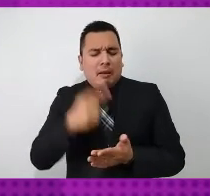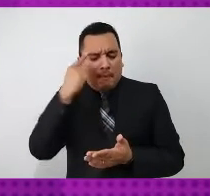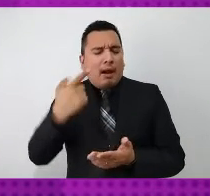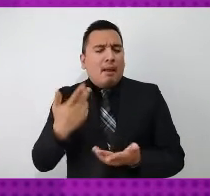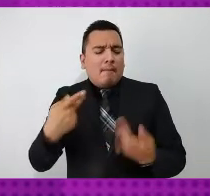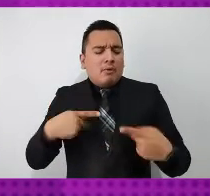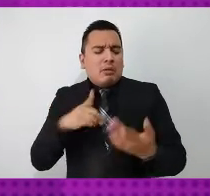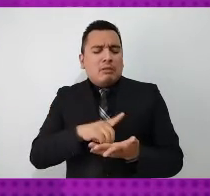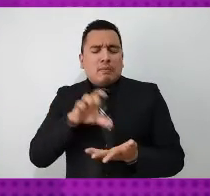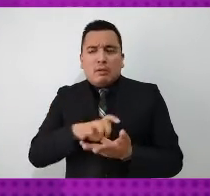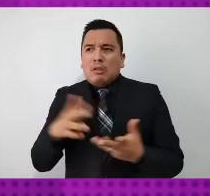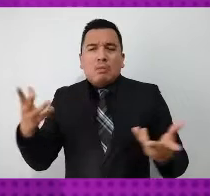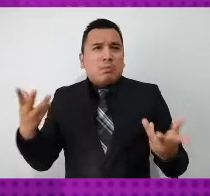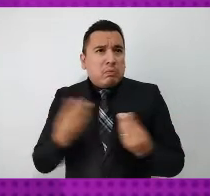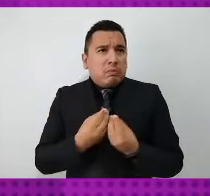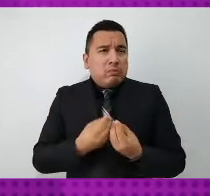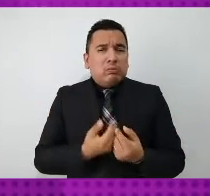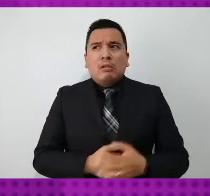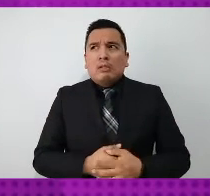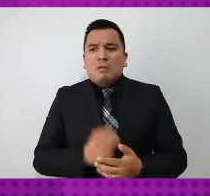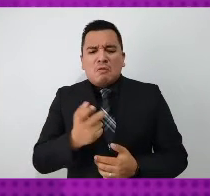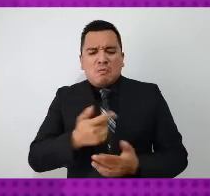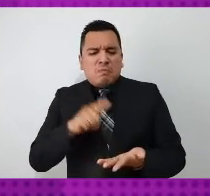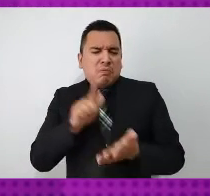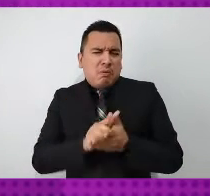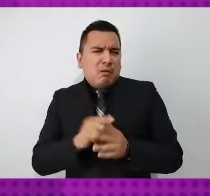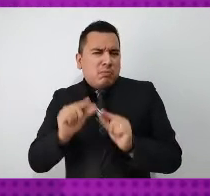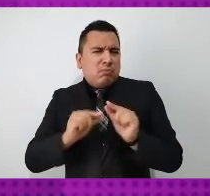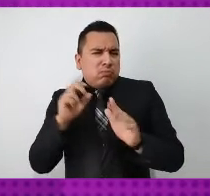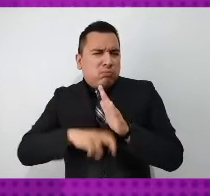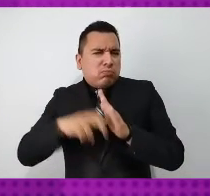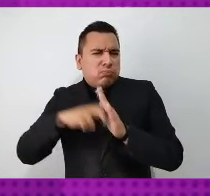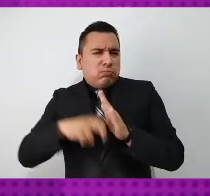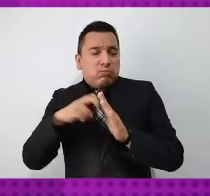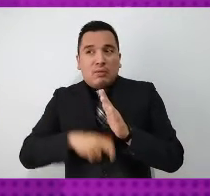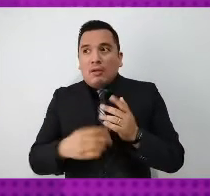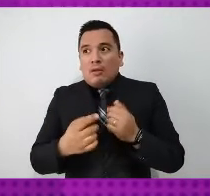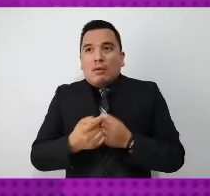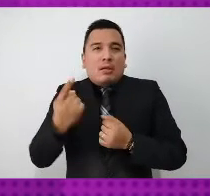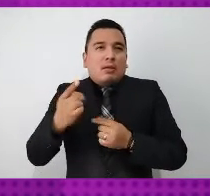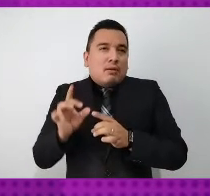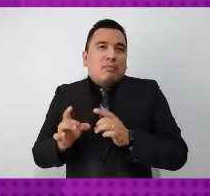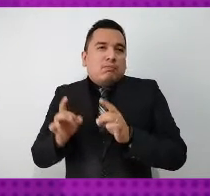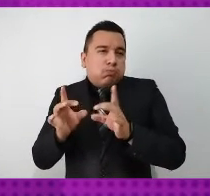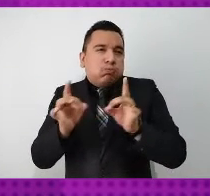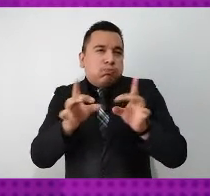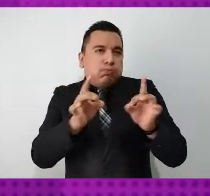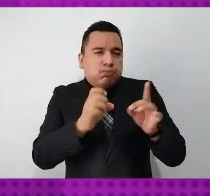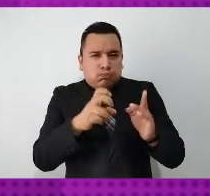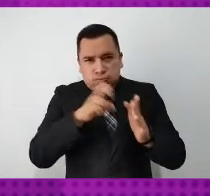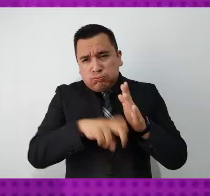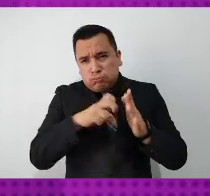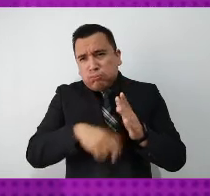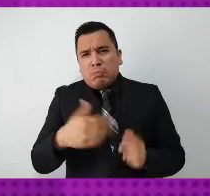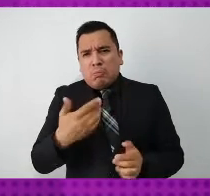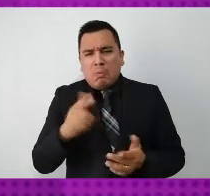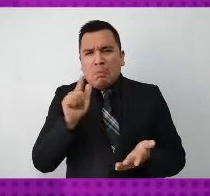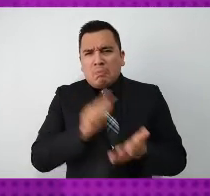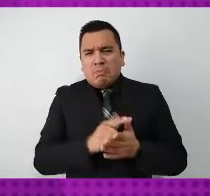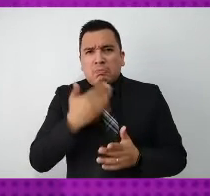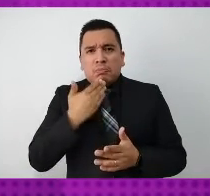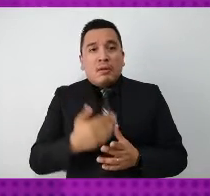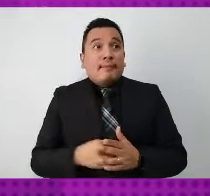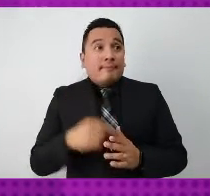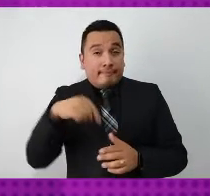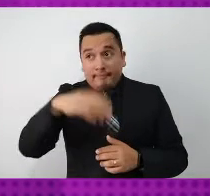discapacidad es una ley que ha tenido modificaciones de acuerdo a los tiempos pero es una buena ley en coahuila también